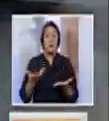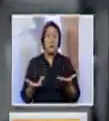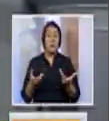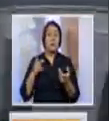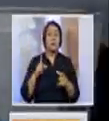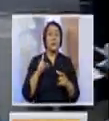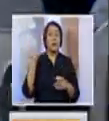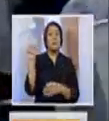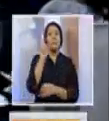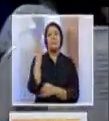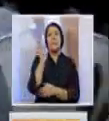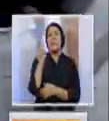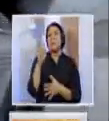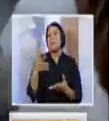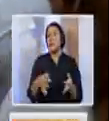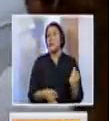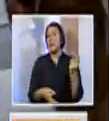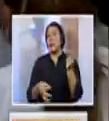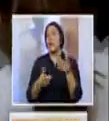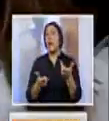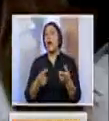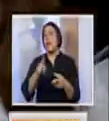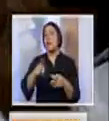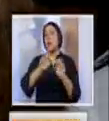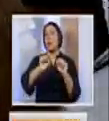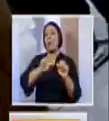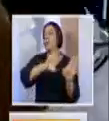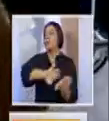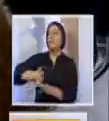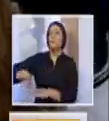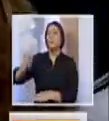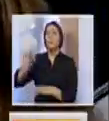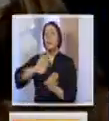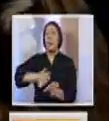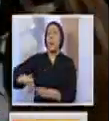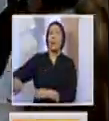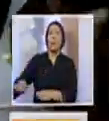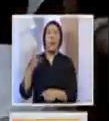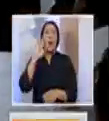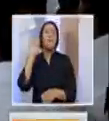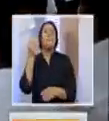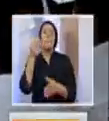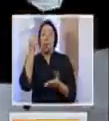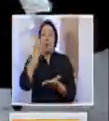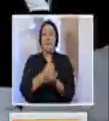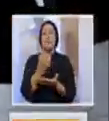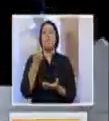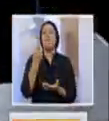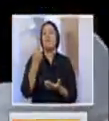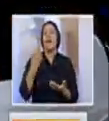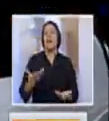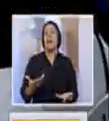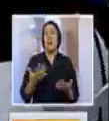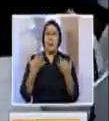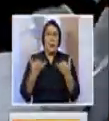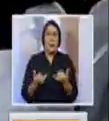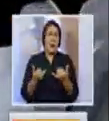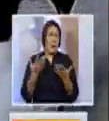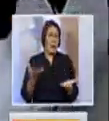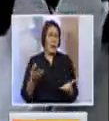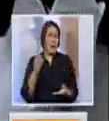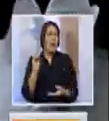han presentado impugnación acerca de esta situación. Ahora, ¿qué es lo que se está